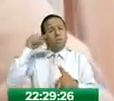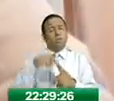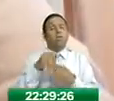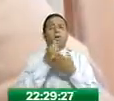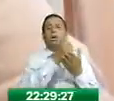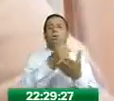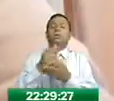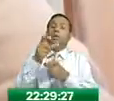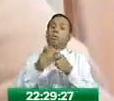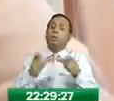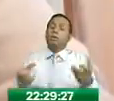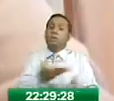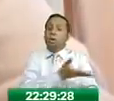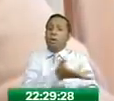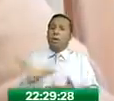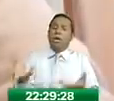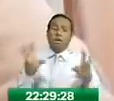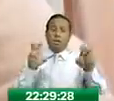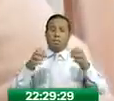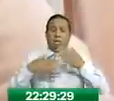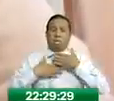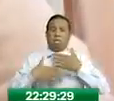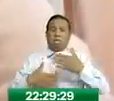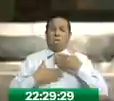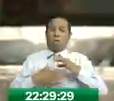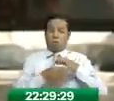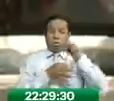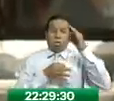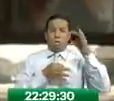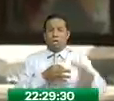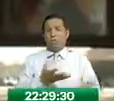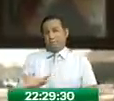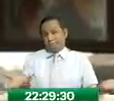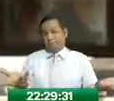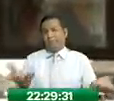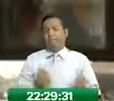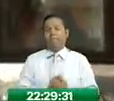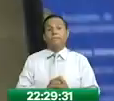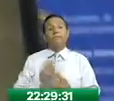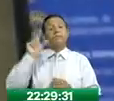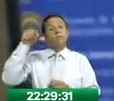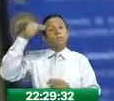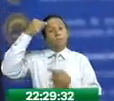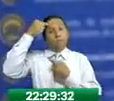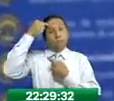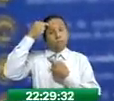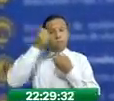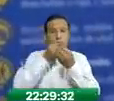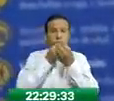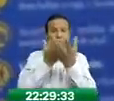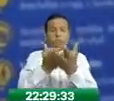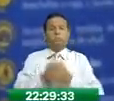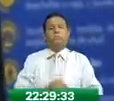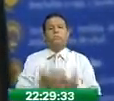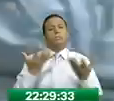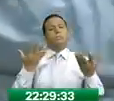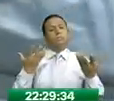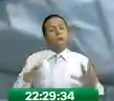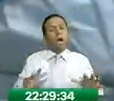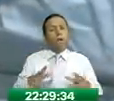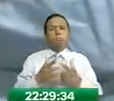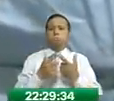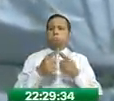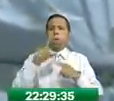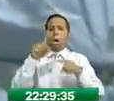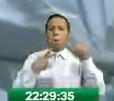que vienen con problemas de tipo respiratorio, COVID. El gobierno también informó que al momento están disponibles el